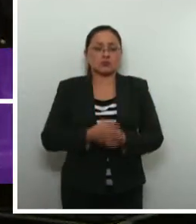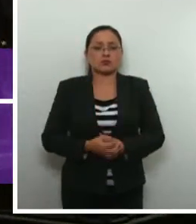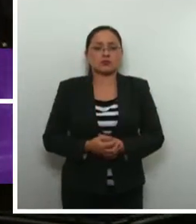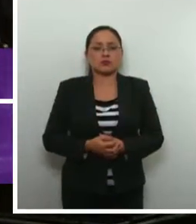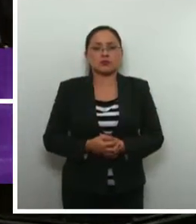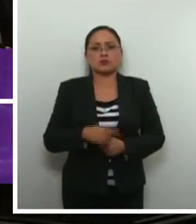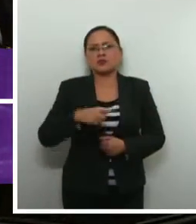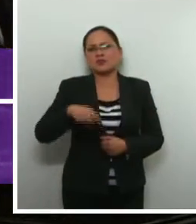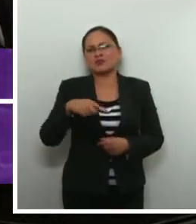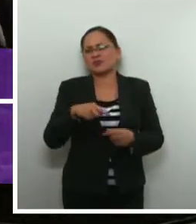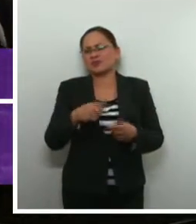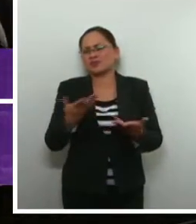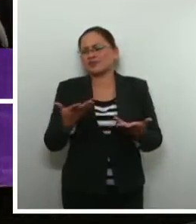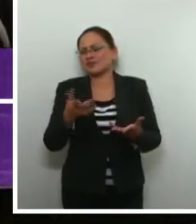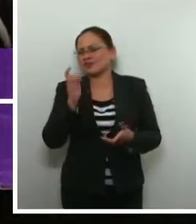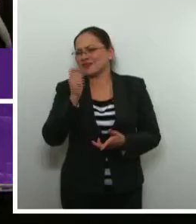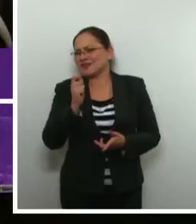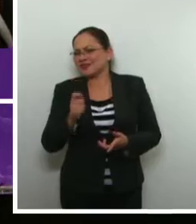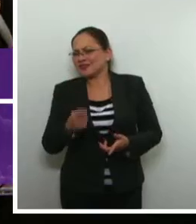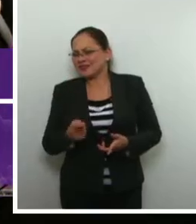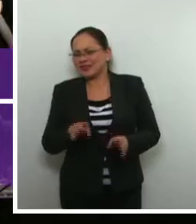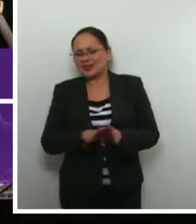se explica